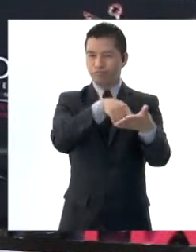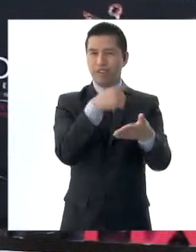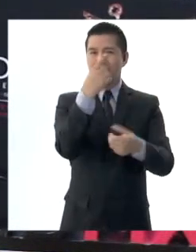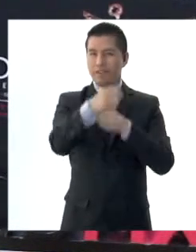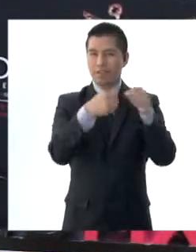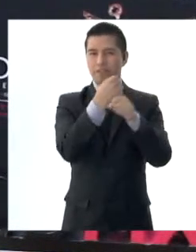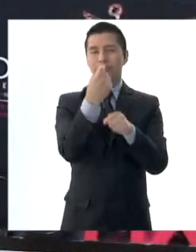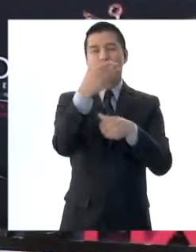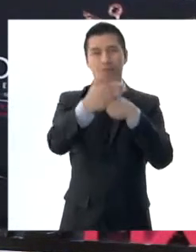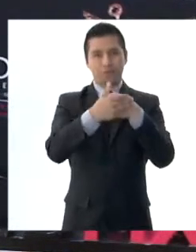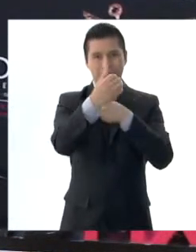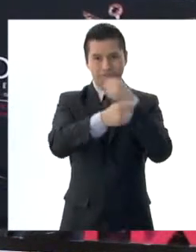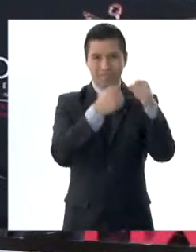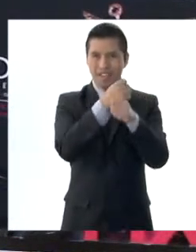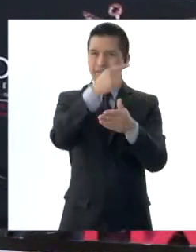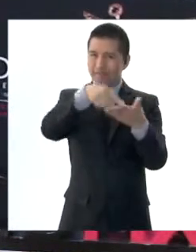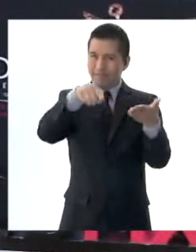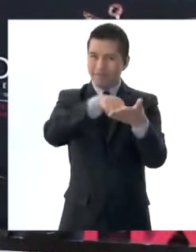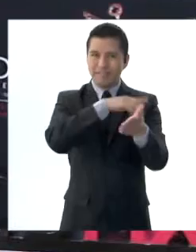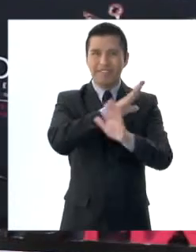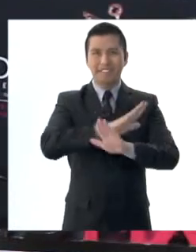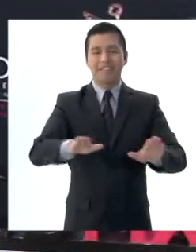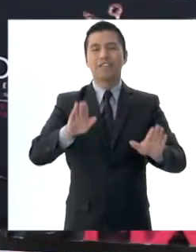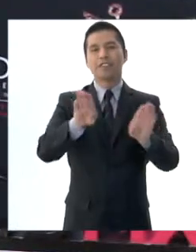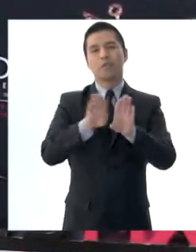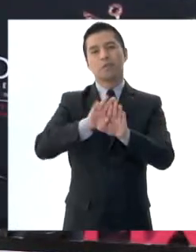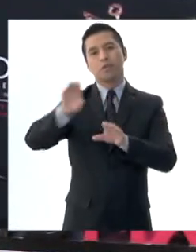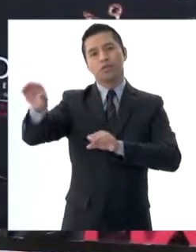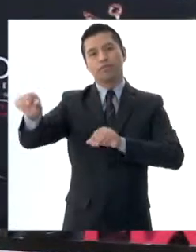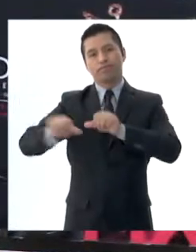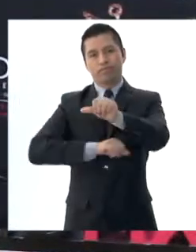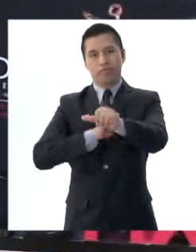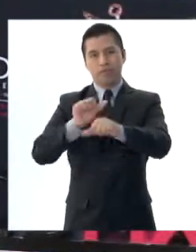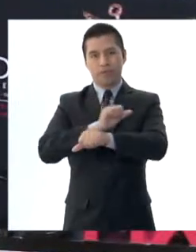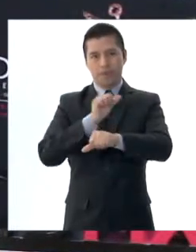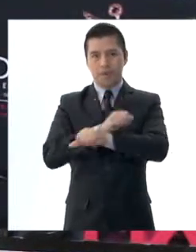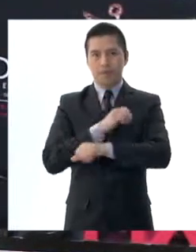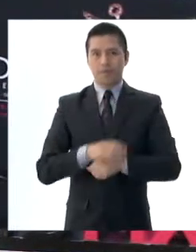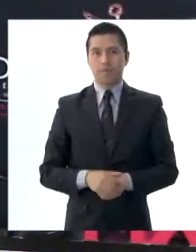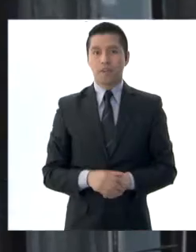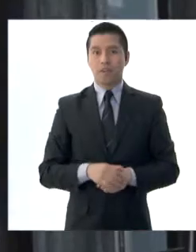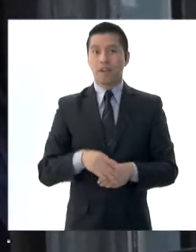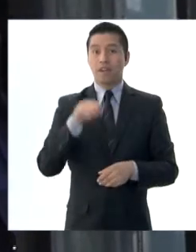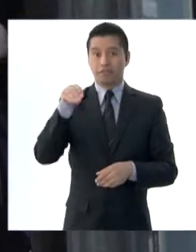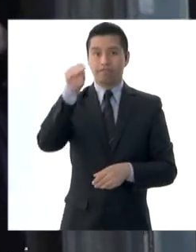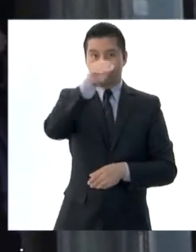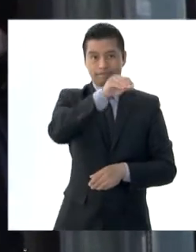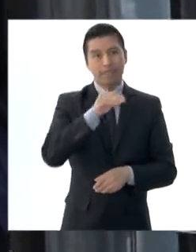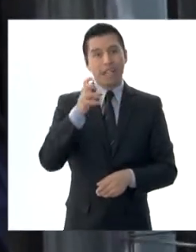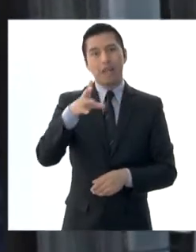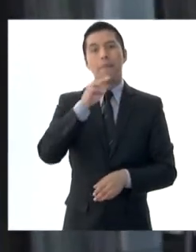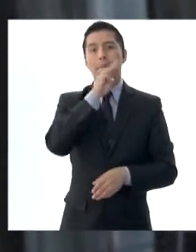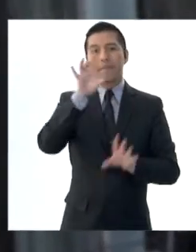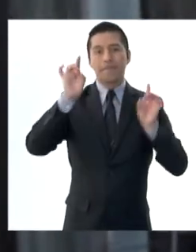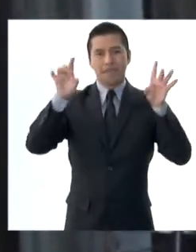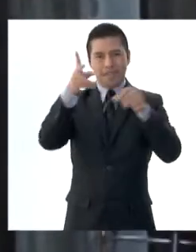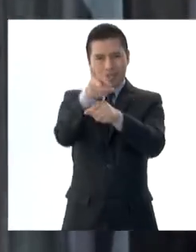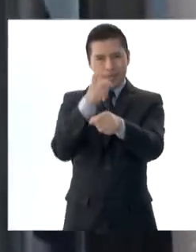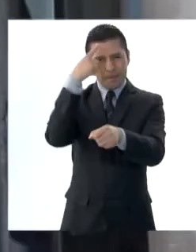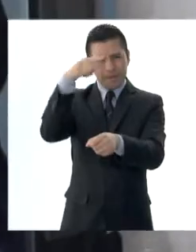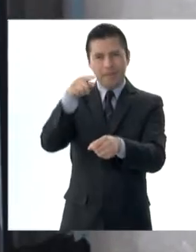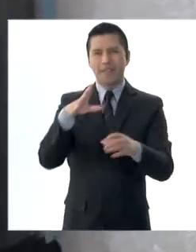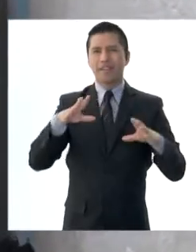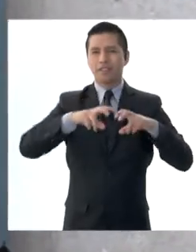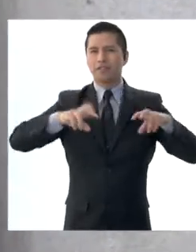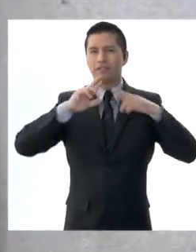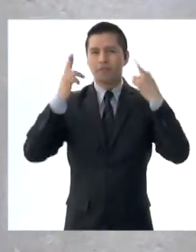año y en el año que sigue solamente podrán ser sustituidas por este tipo de vehículos. Al concluir la jornada, Miguel Ángel Mancera fue invitado a una recepción